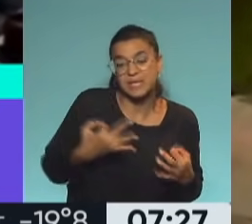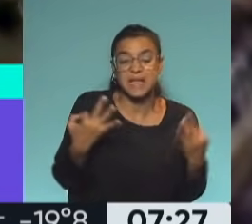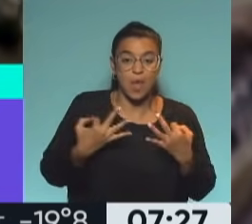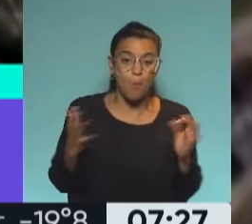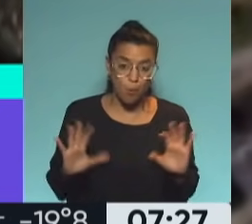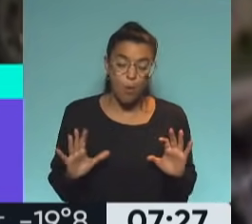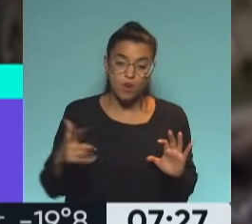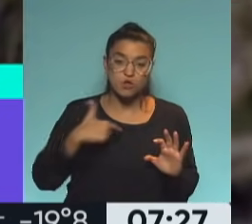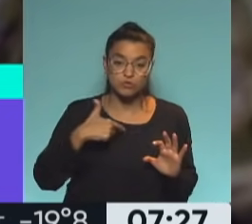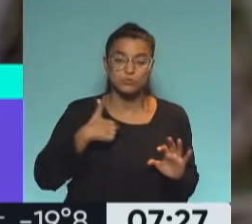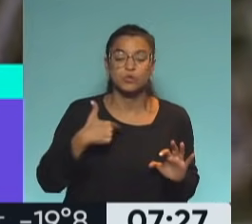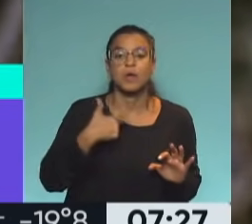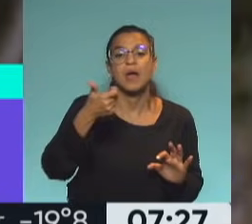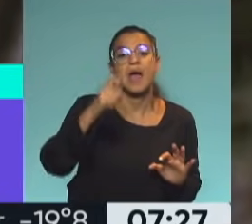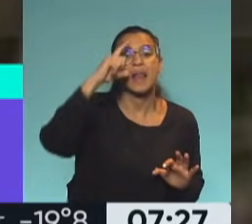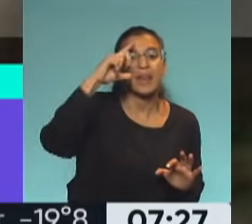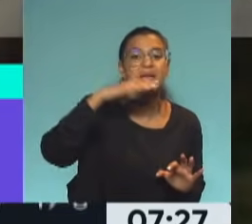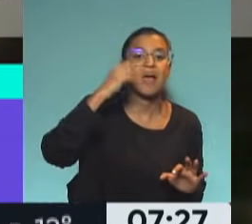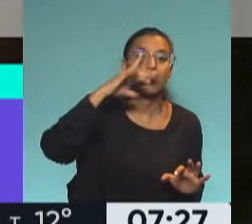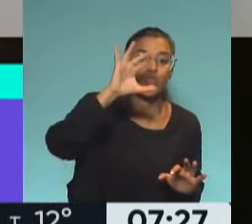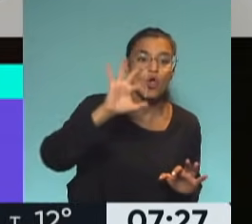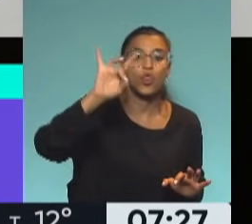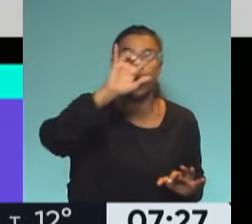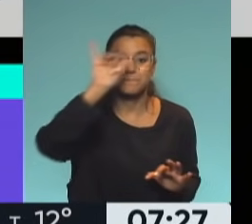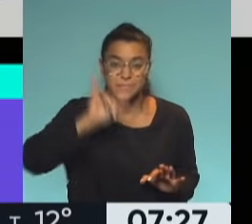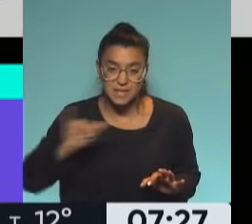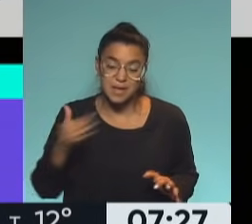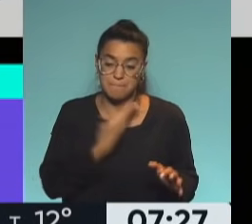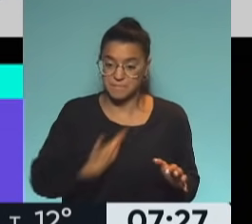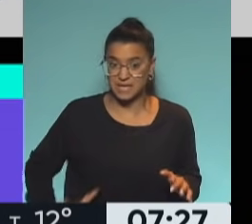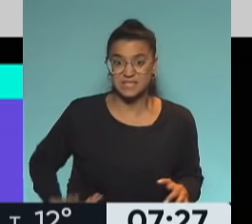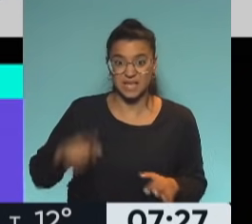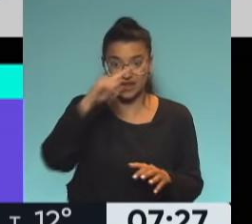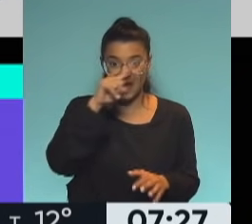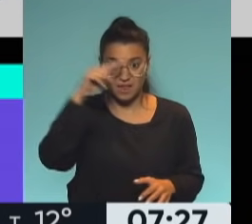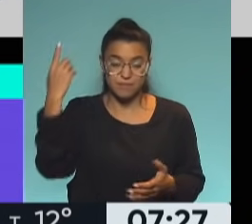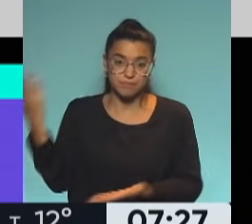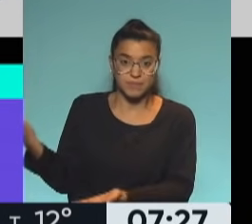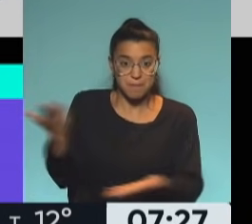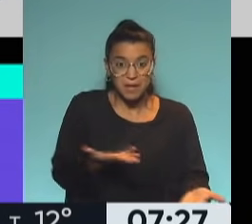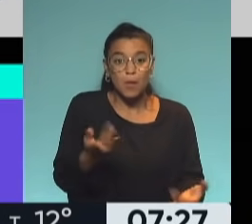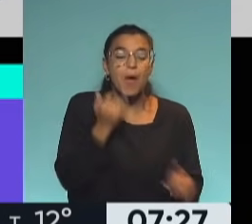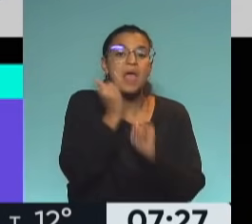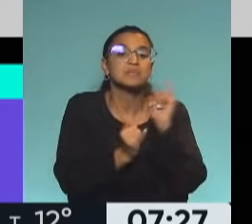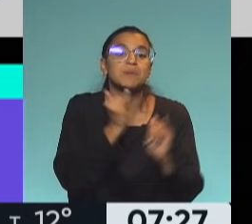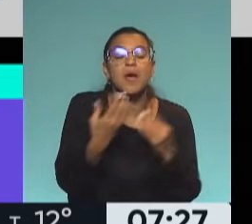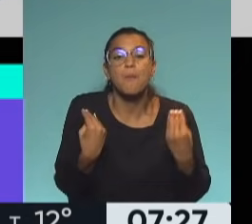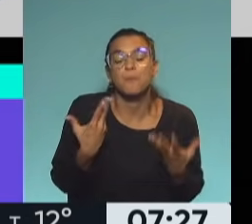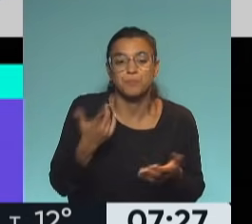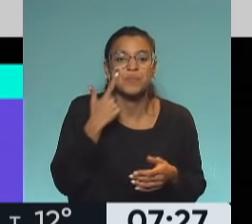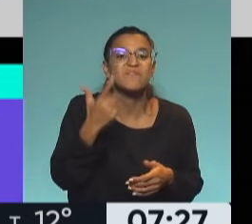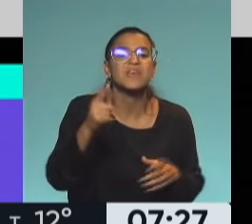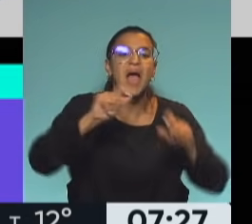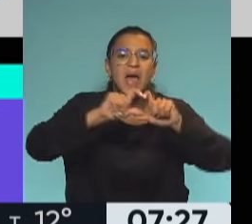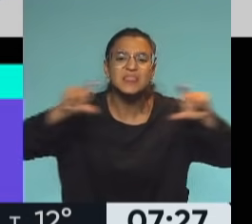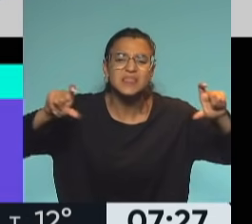Yo, digamos, Alejandro Domínguez fue invitado por el presidente de la Nación, Alberto Fernández, para explicarle los motivos que podía ofrecer. Fíjate la